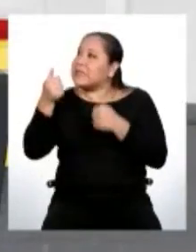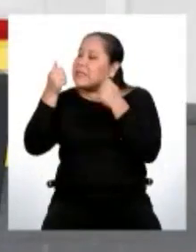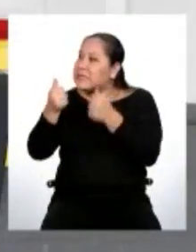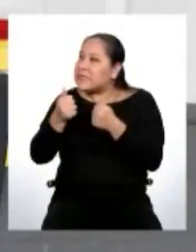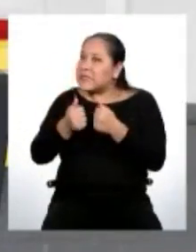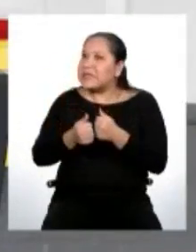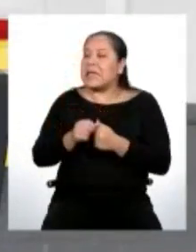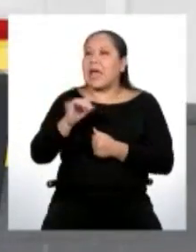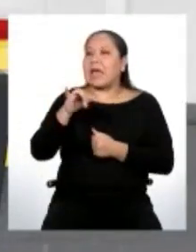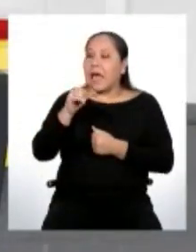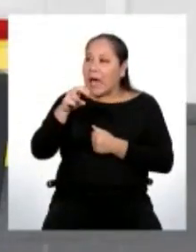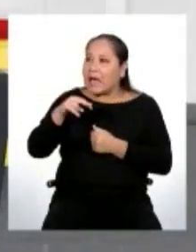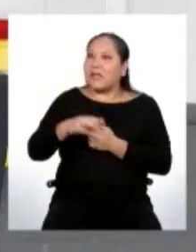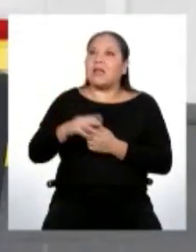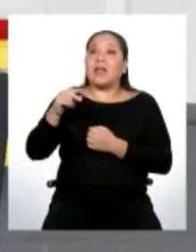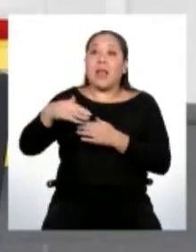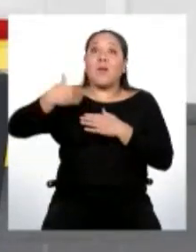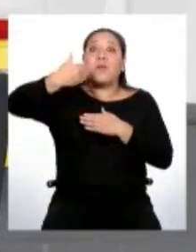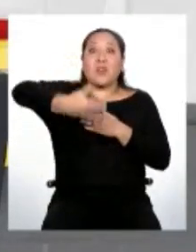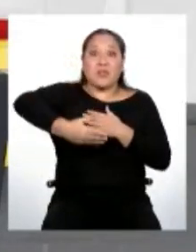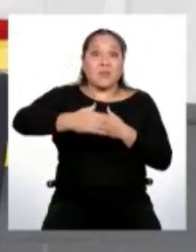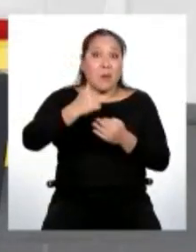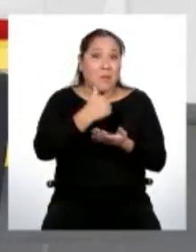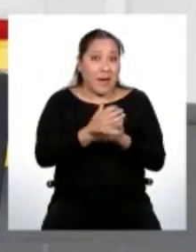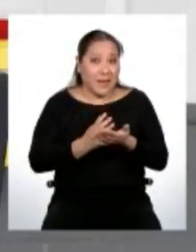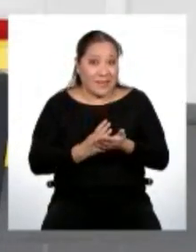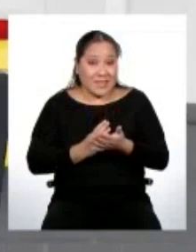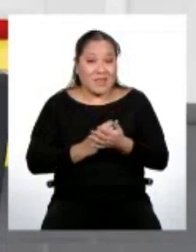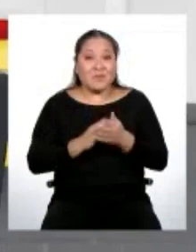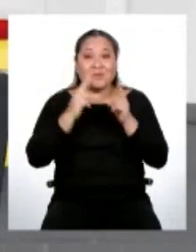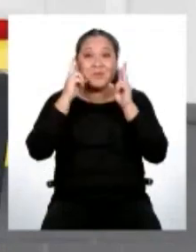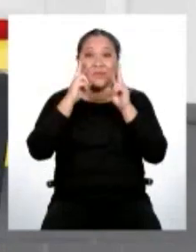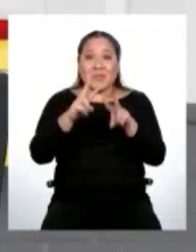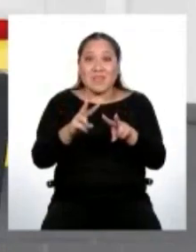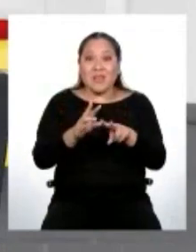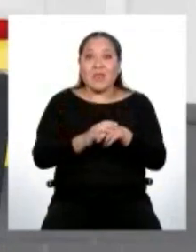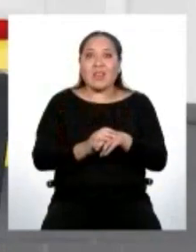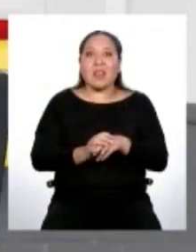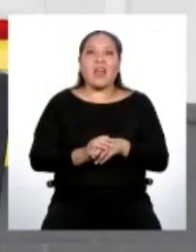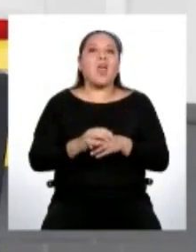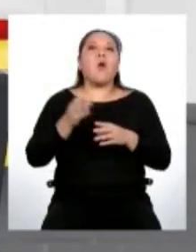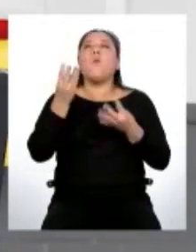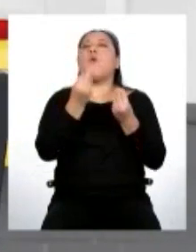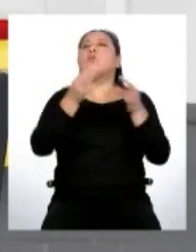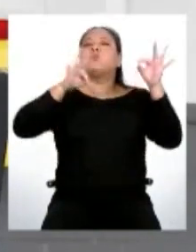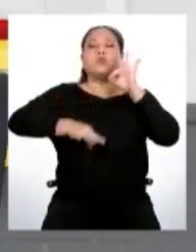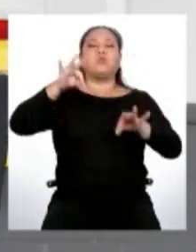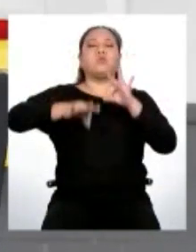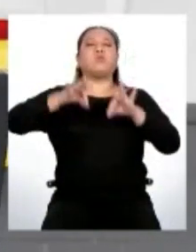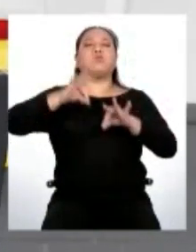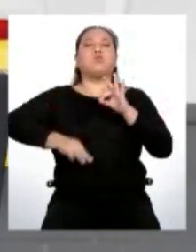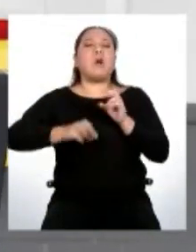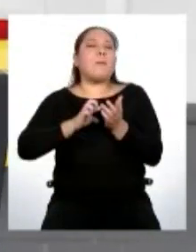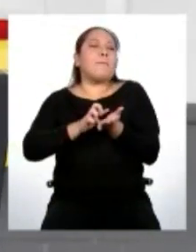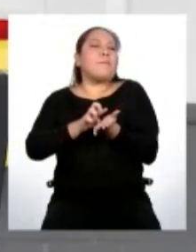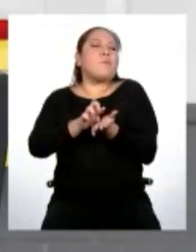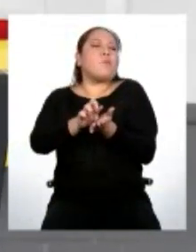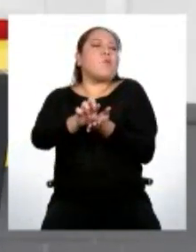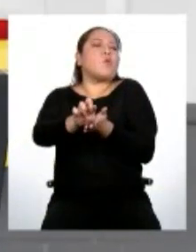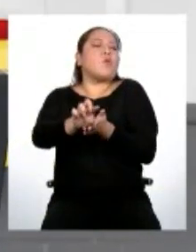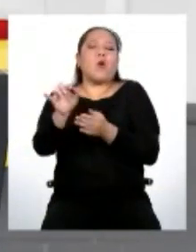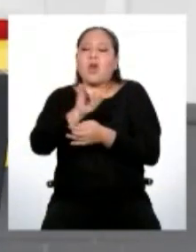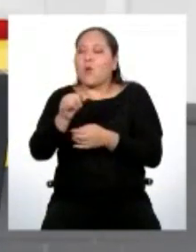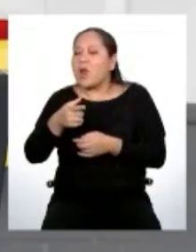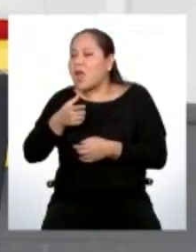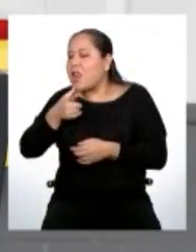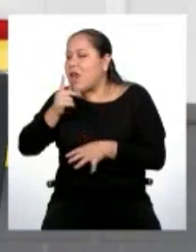sí, Yaremis. En el siguiente bloque vamos a hacer puro teatro. Tan puro como el agua más limpia y